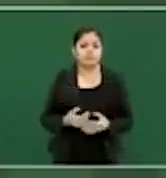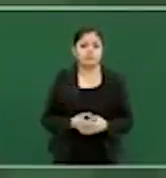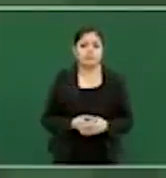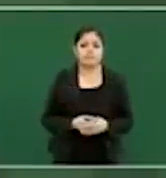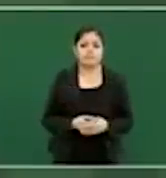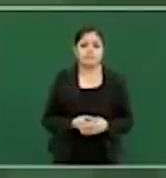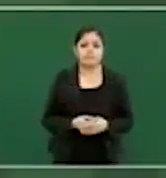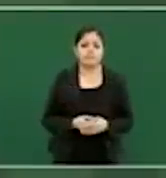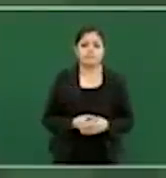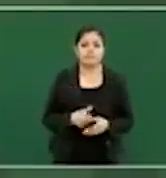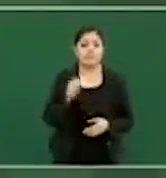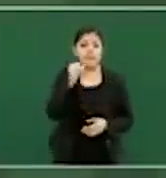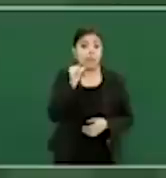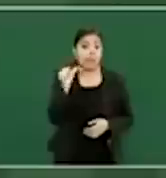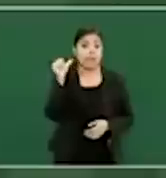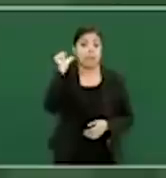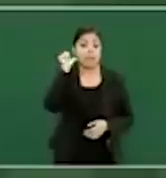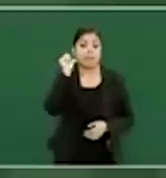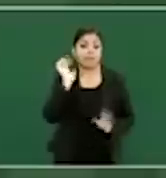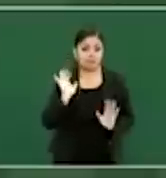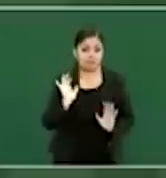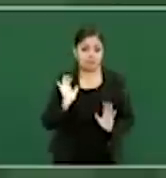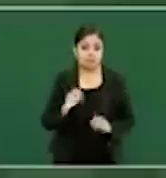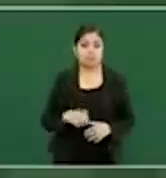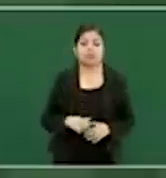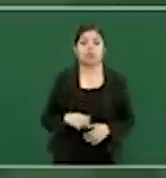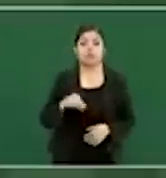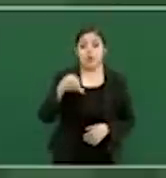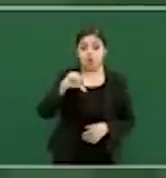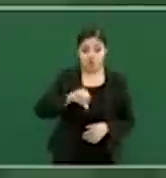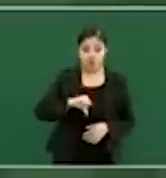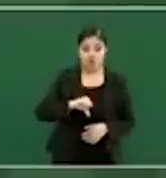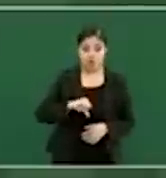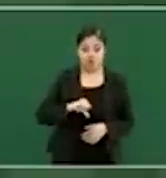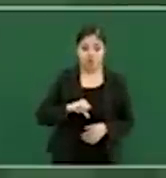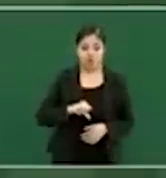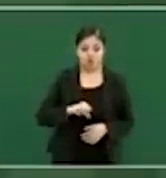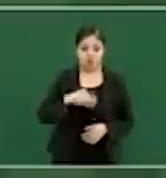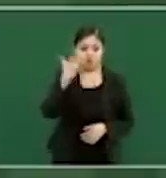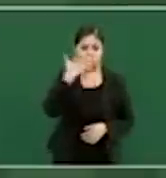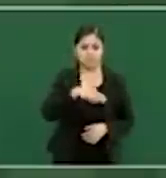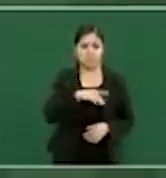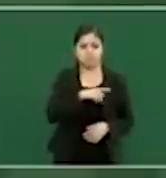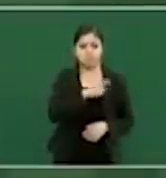Ayer, hoy puede ser que esos que están en cero,